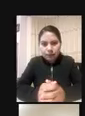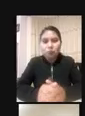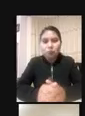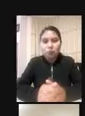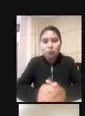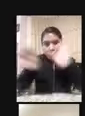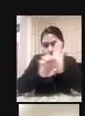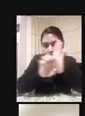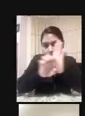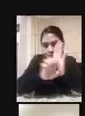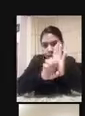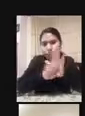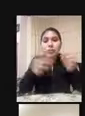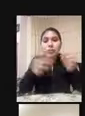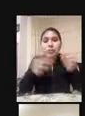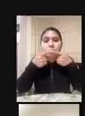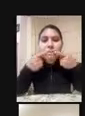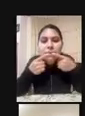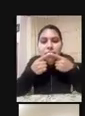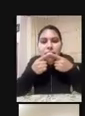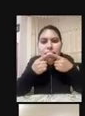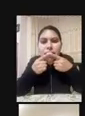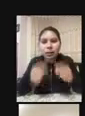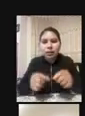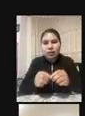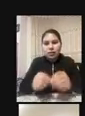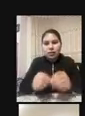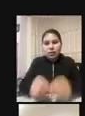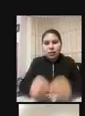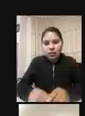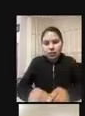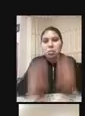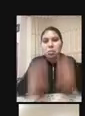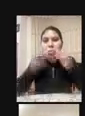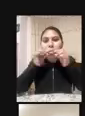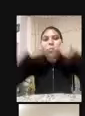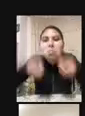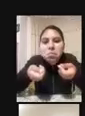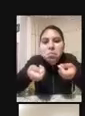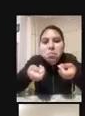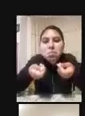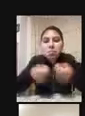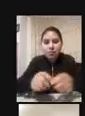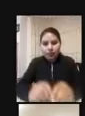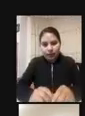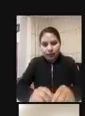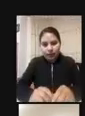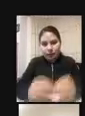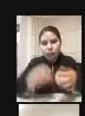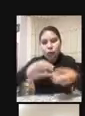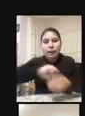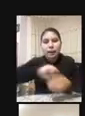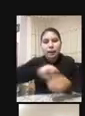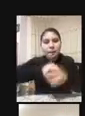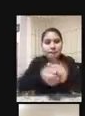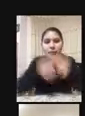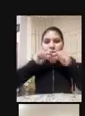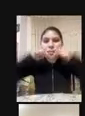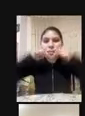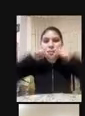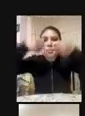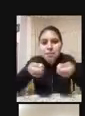los labios siempre se encuentran en una posición hacia afuera, es decir, evertido, como podemos ver en la imagen, en la primera imagen.